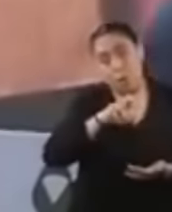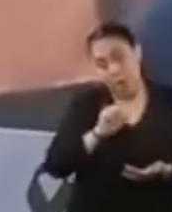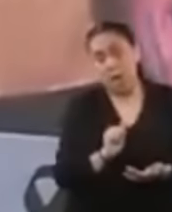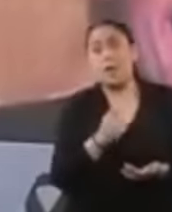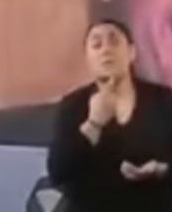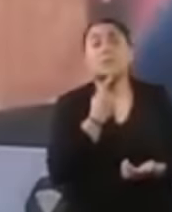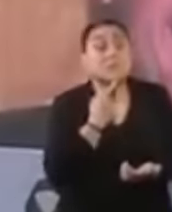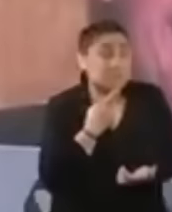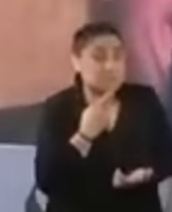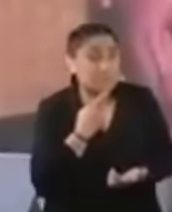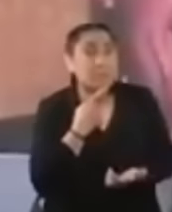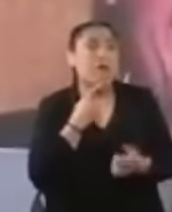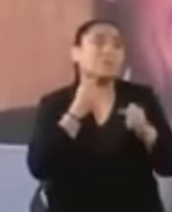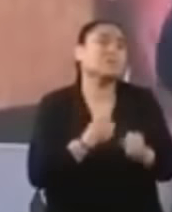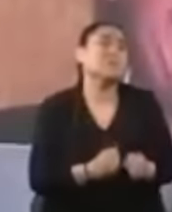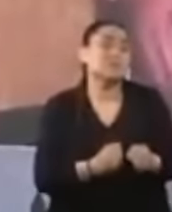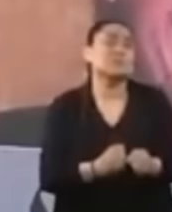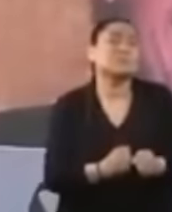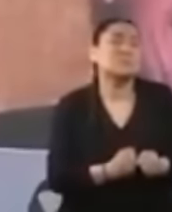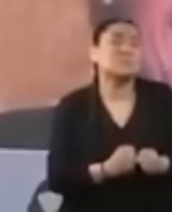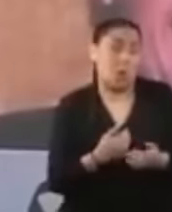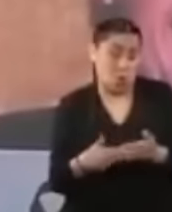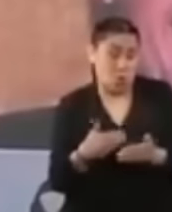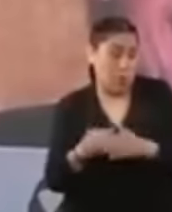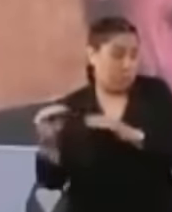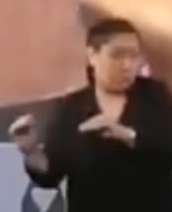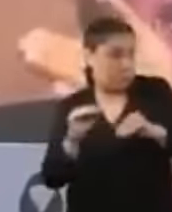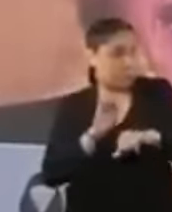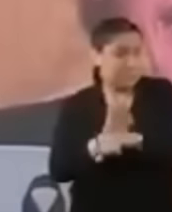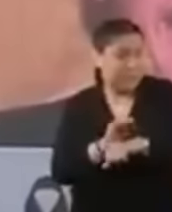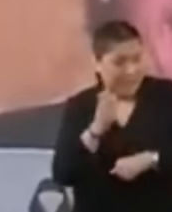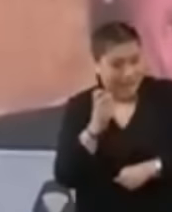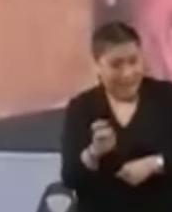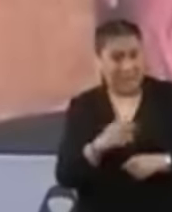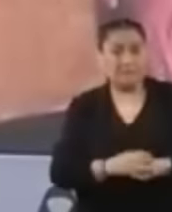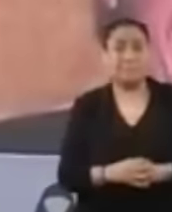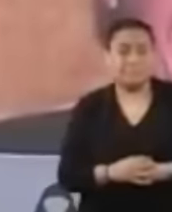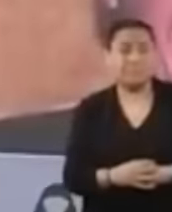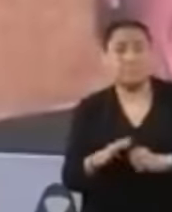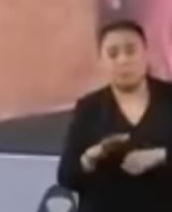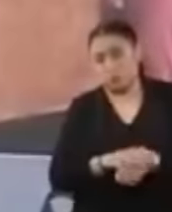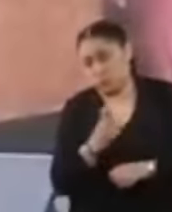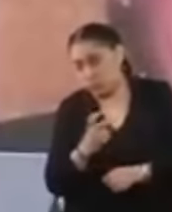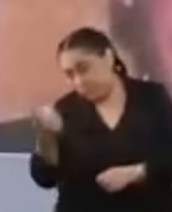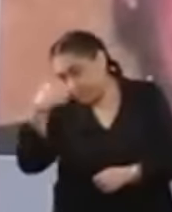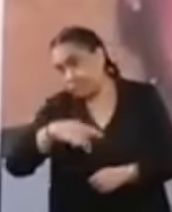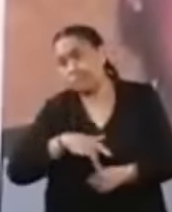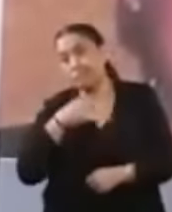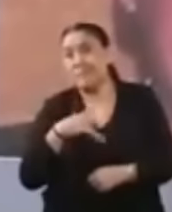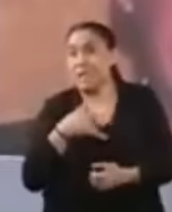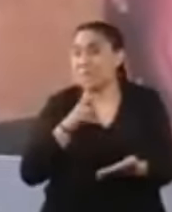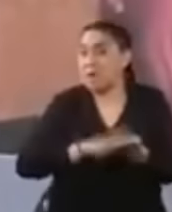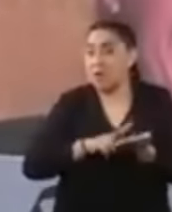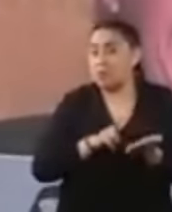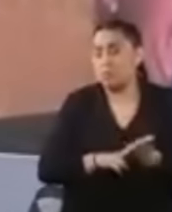Obrador, no estuviera de vendida en donde está. Por eso no tienen calidad moral, hombres